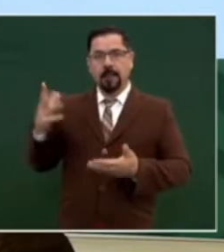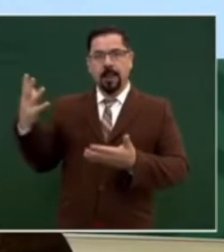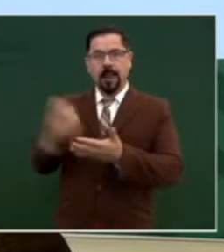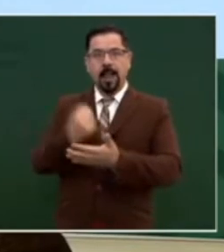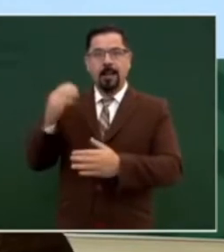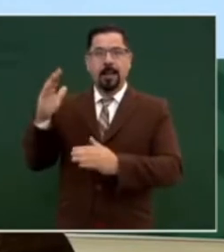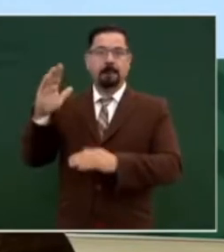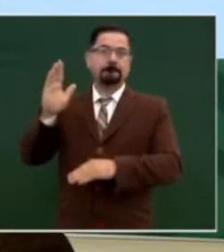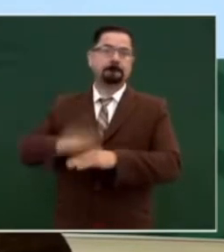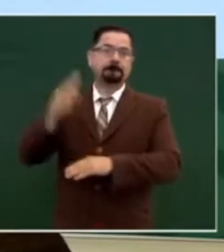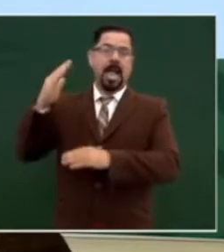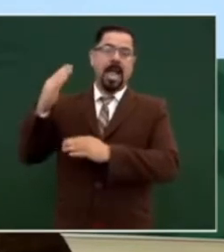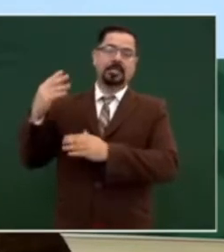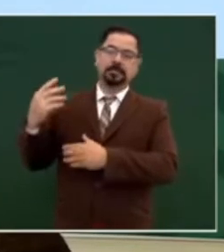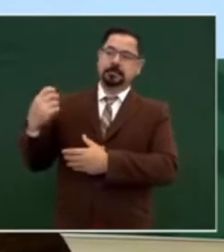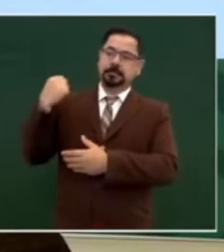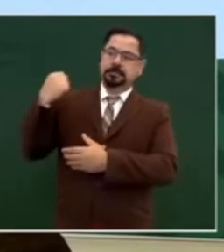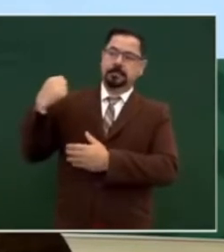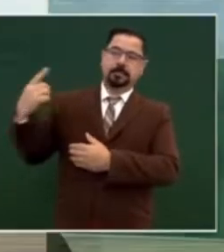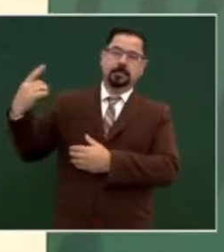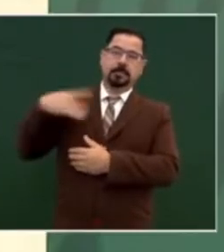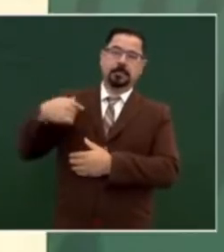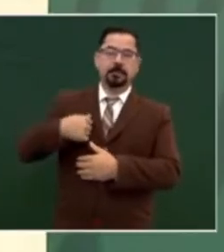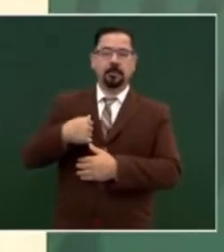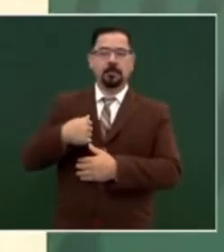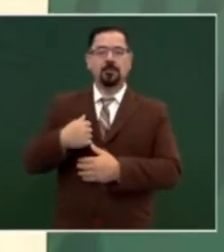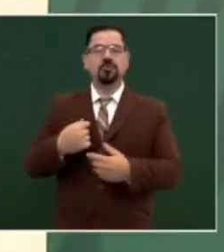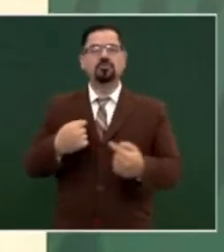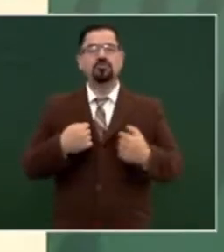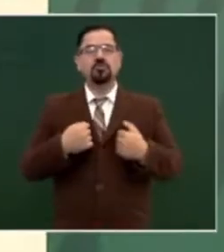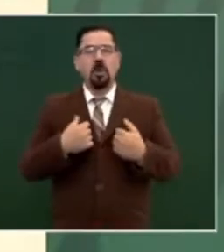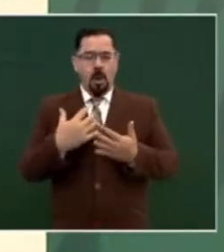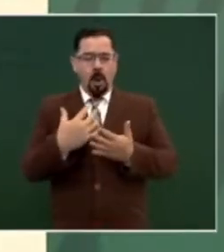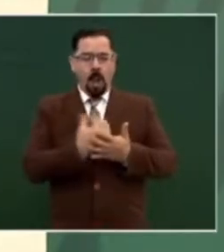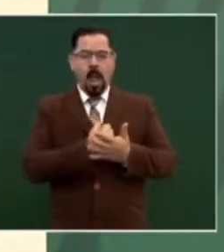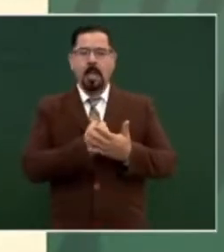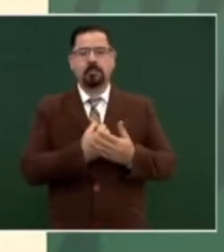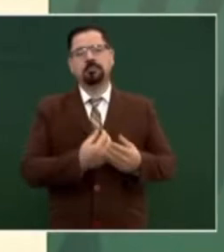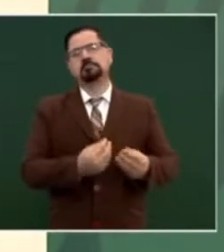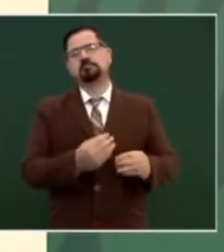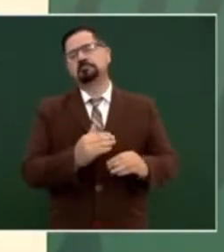pero me da pena porque yo gano muchísimo